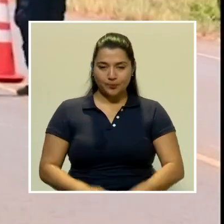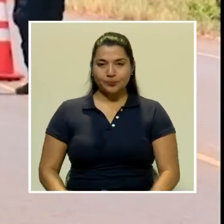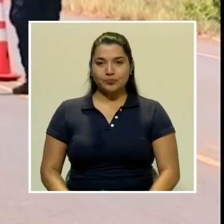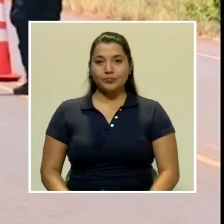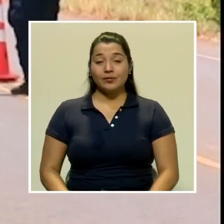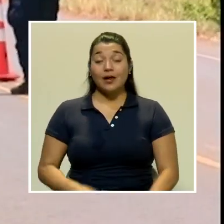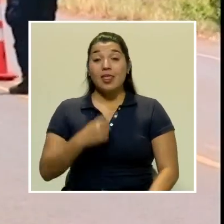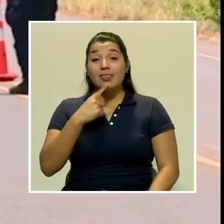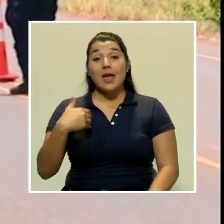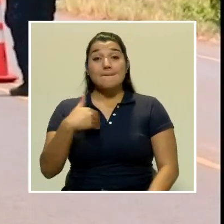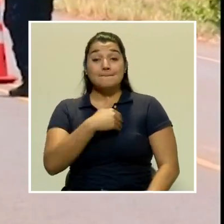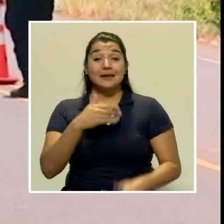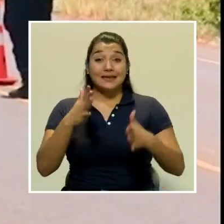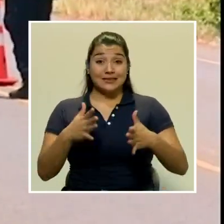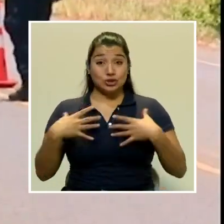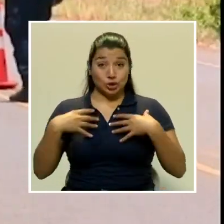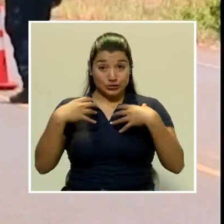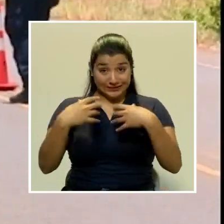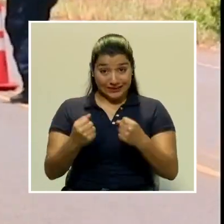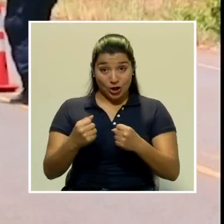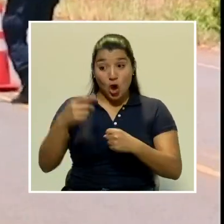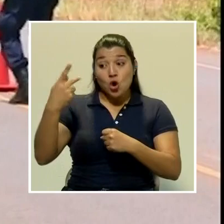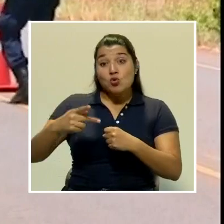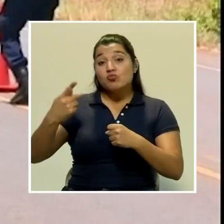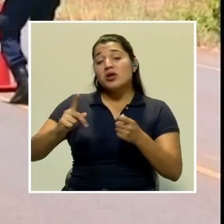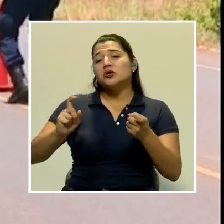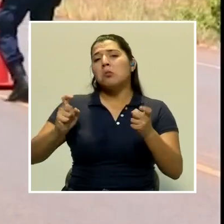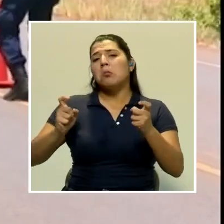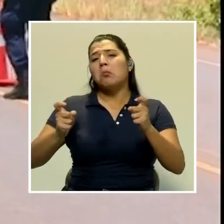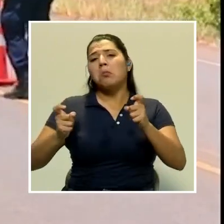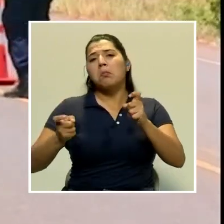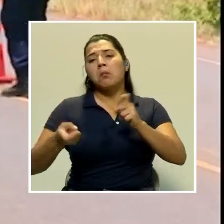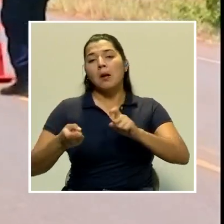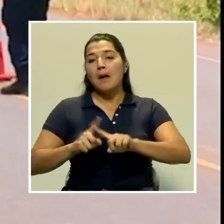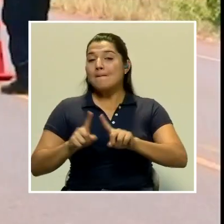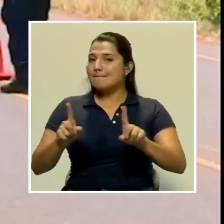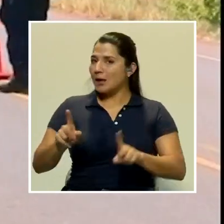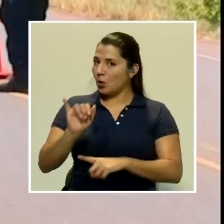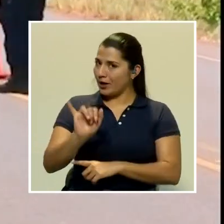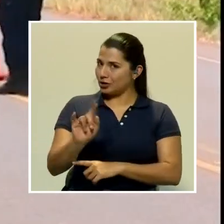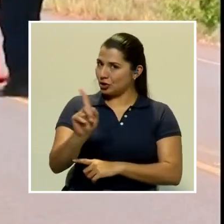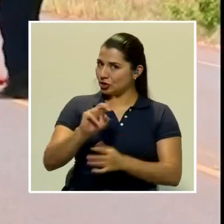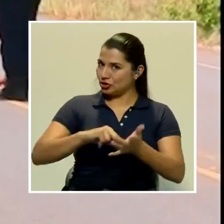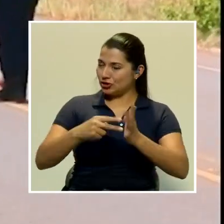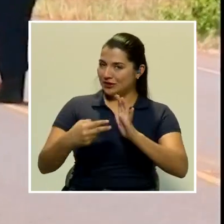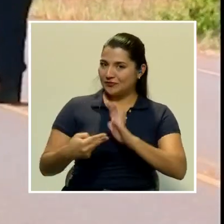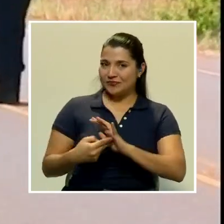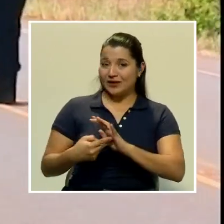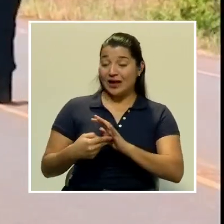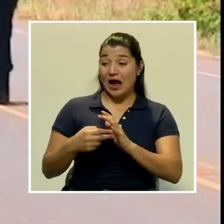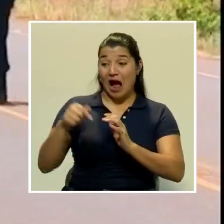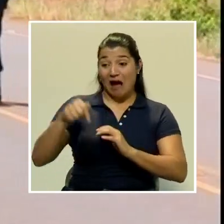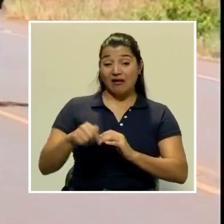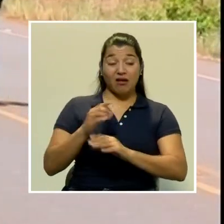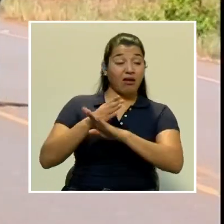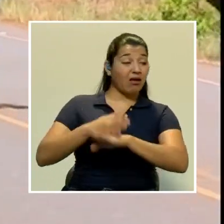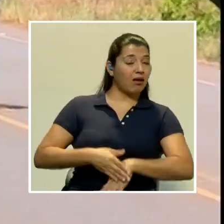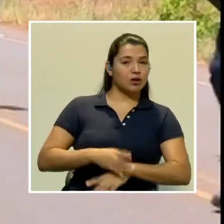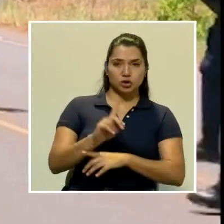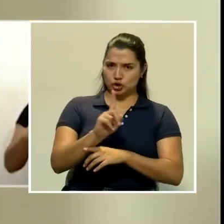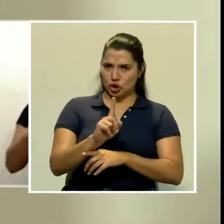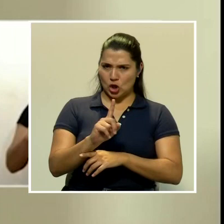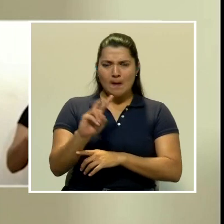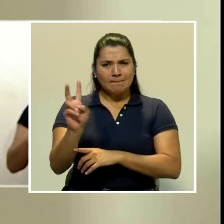jerarca explicó que los riesgos han ido variando en estos meses, pero eso no debe hacernos bajar la guardia, ya que este virus es de fácil